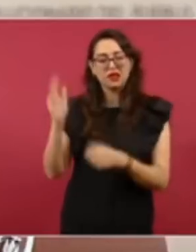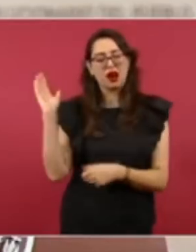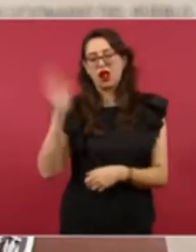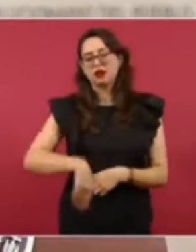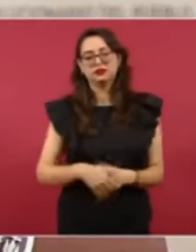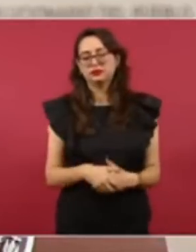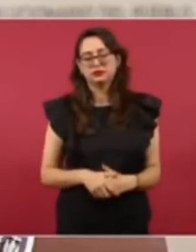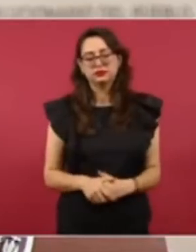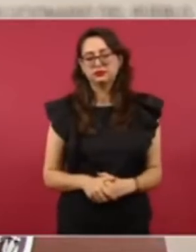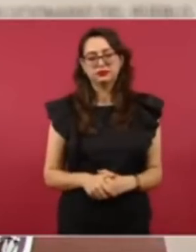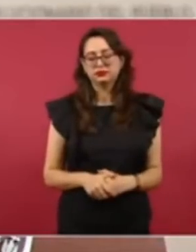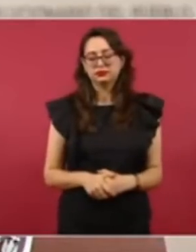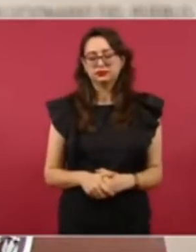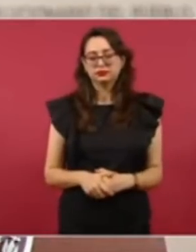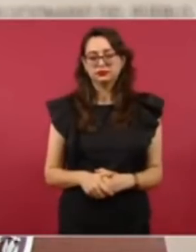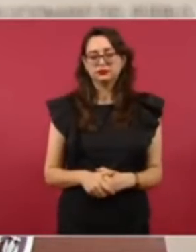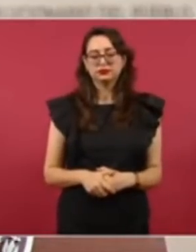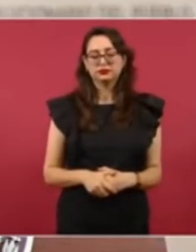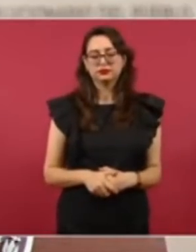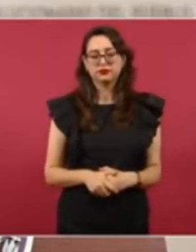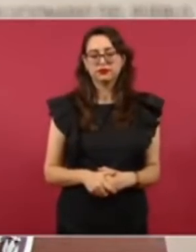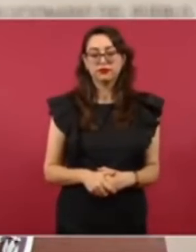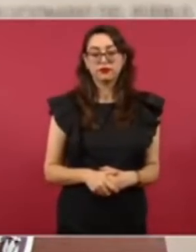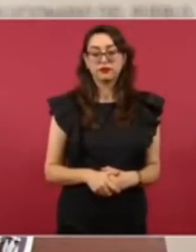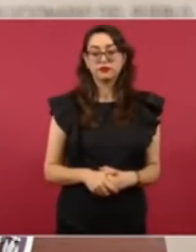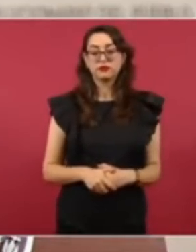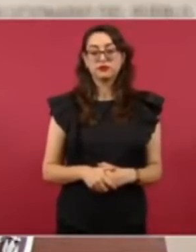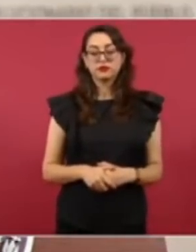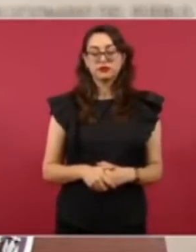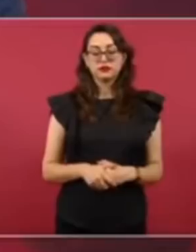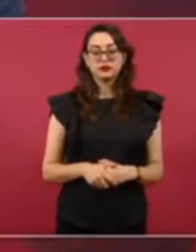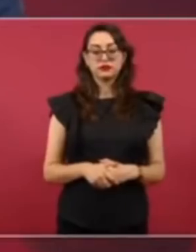Banamex y que muchos mexicanos pudieran comprar